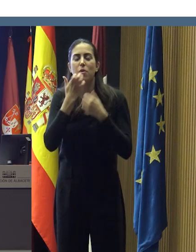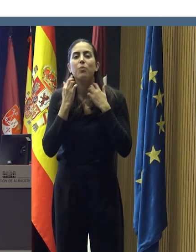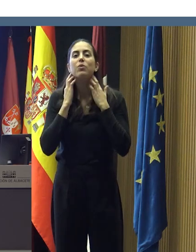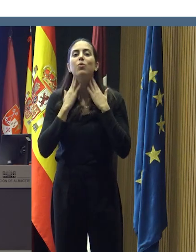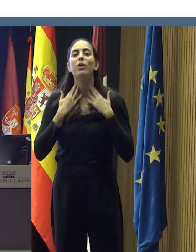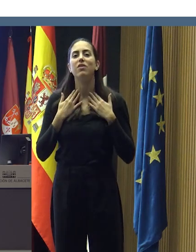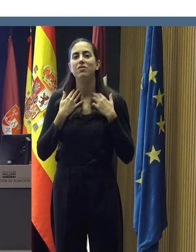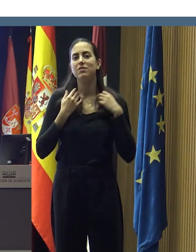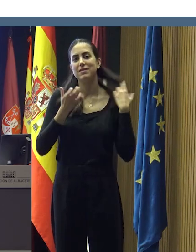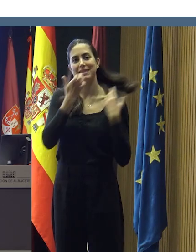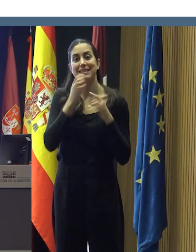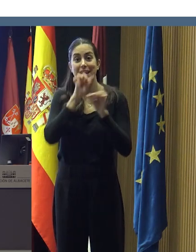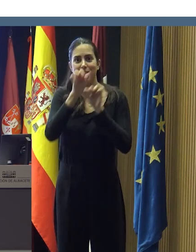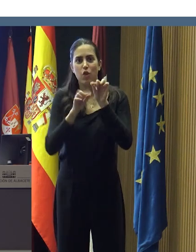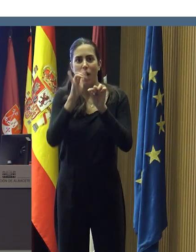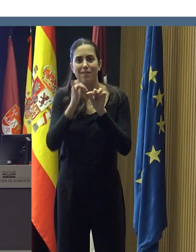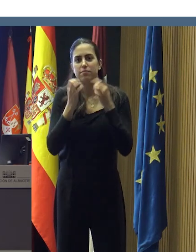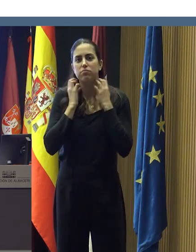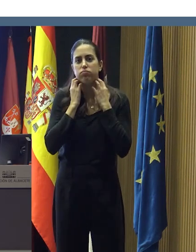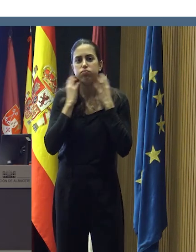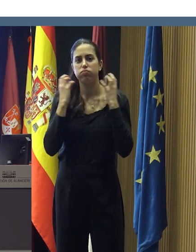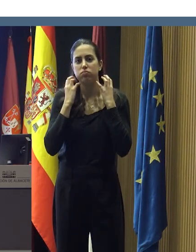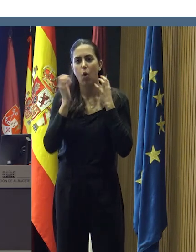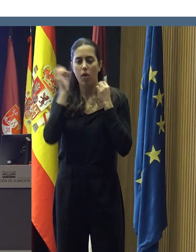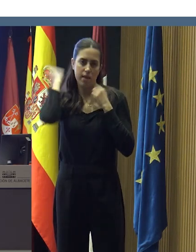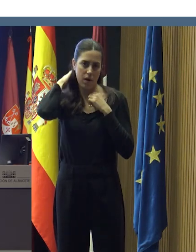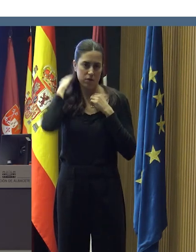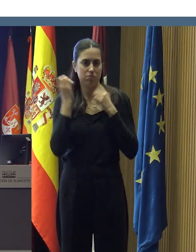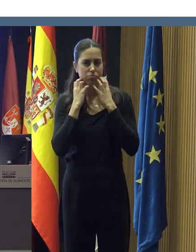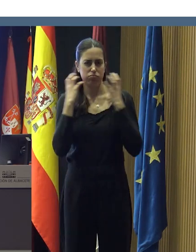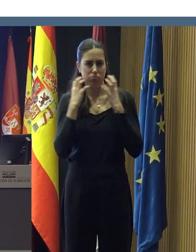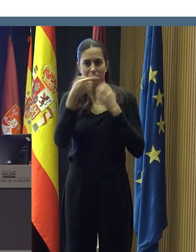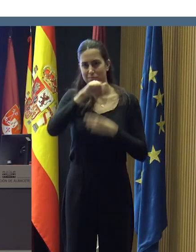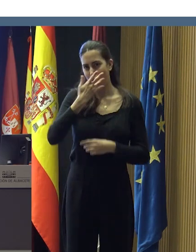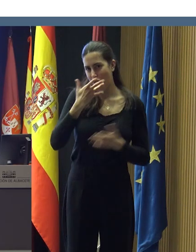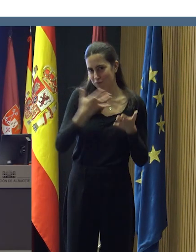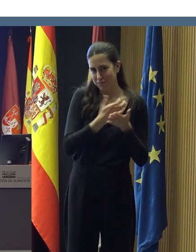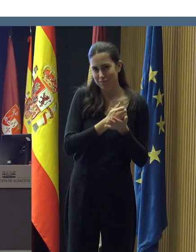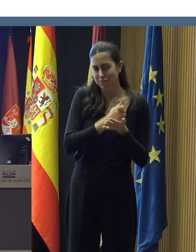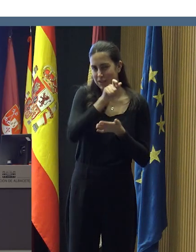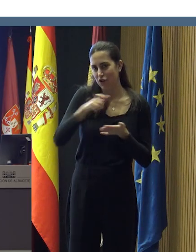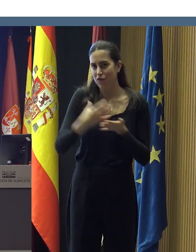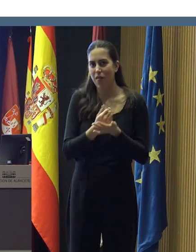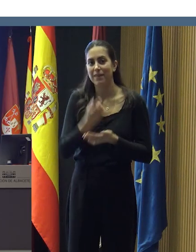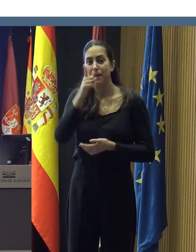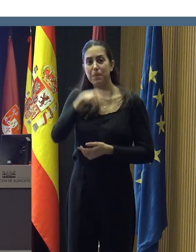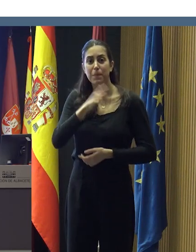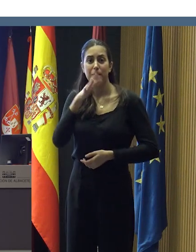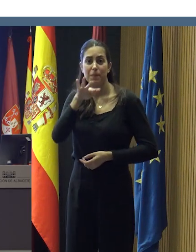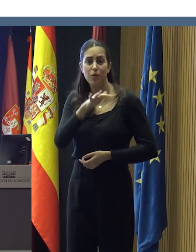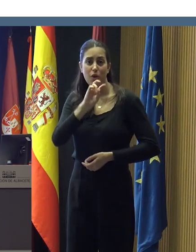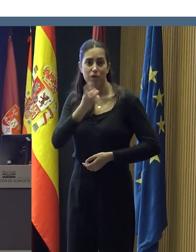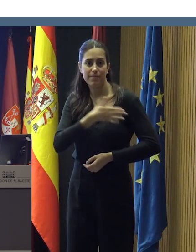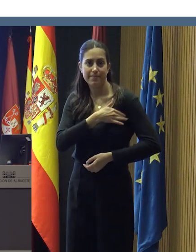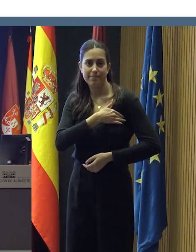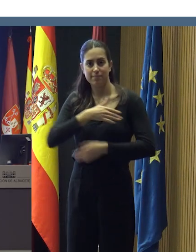infección, bien los de atrás o bien los de adelante se nos inflaman, ¿no? También tenemos unos ganglios que están en las axilas, son unos ganglios